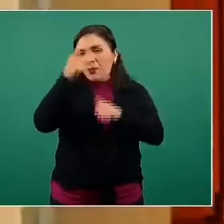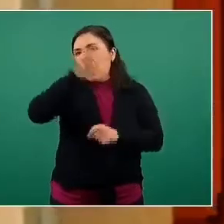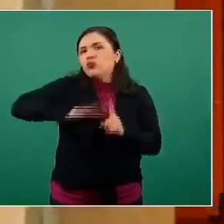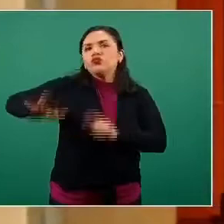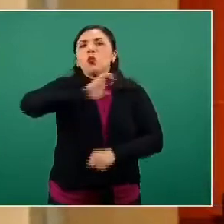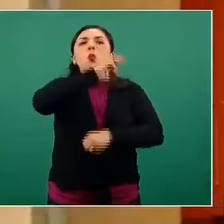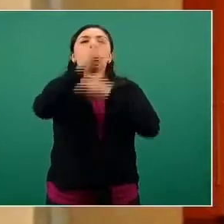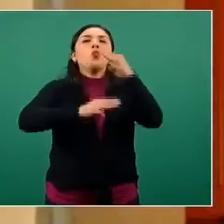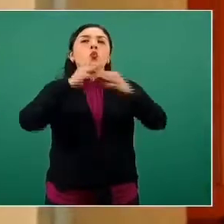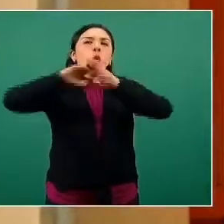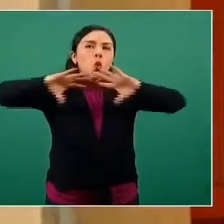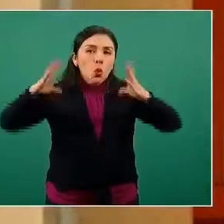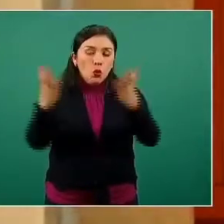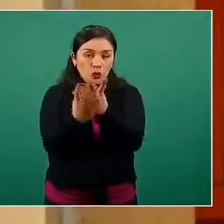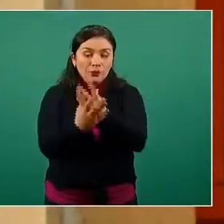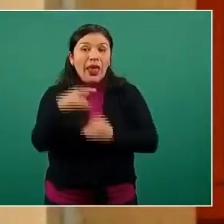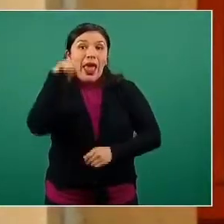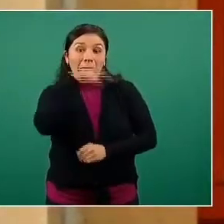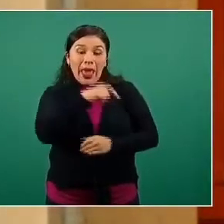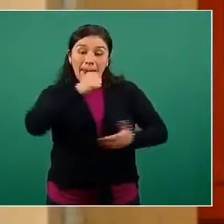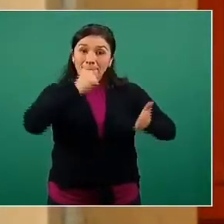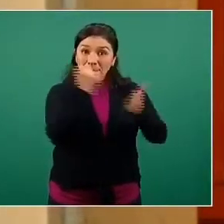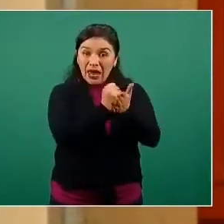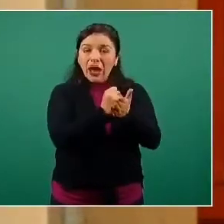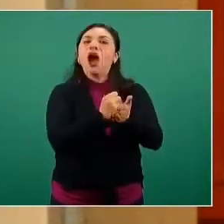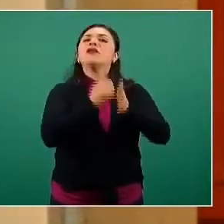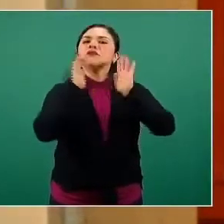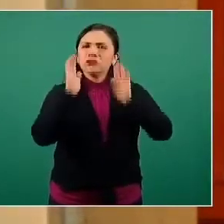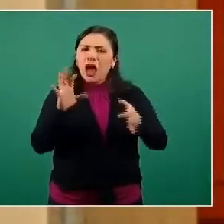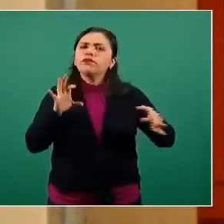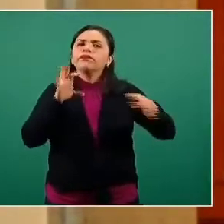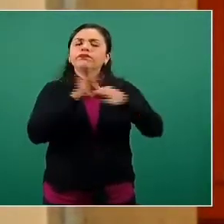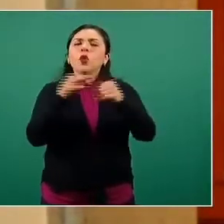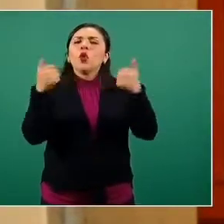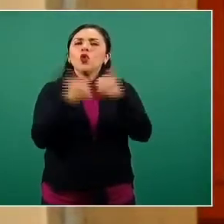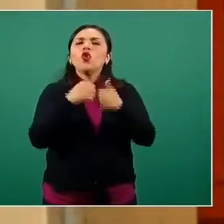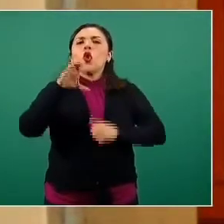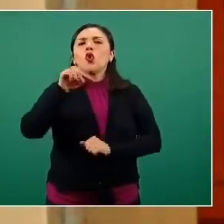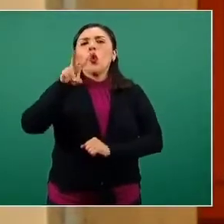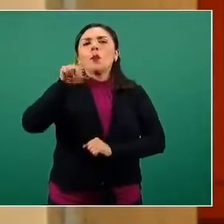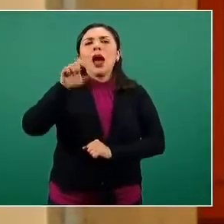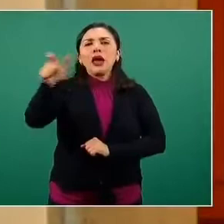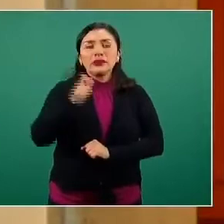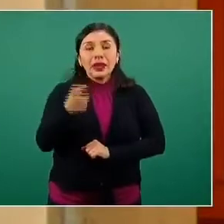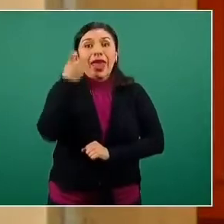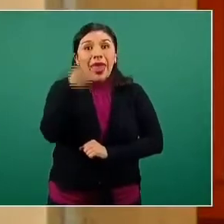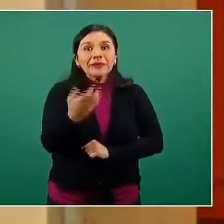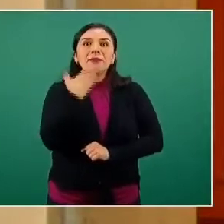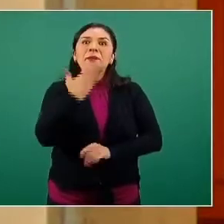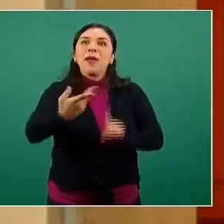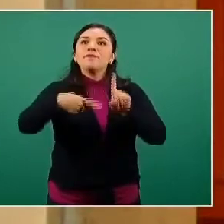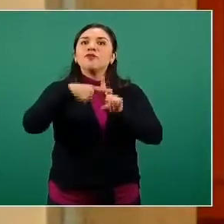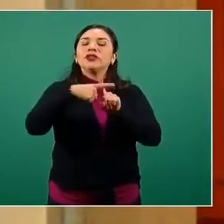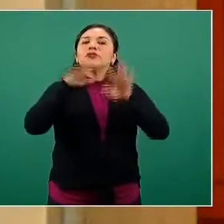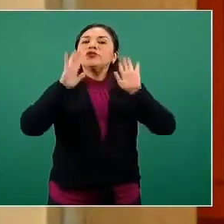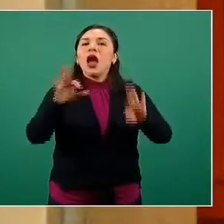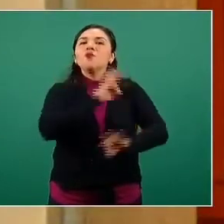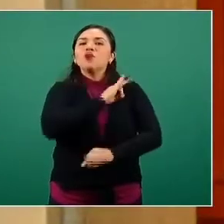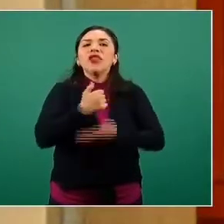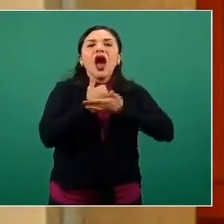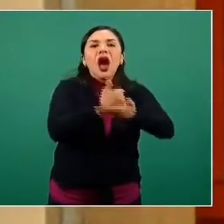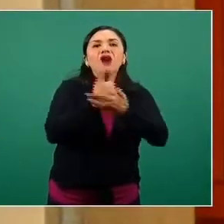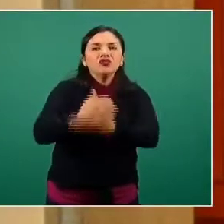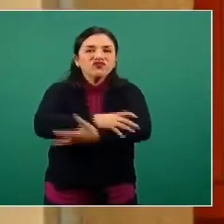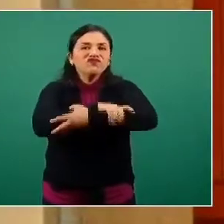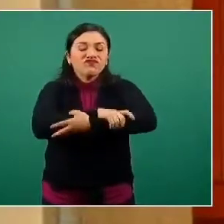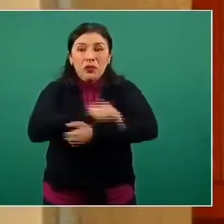además, Pfizer está comprometida ya con COVAX, lo cual es muy positivo porque entró al mecanismo solidario. De hecho,